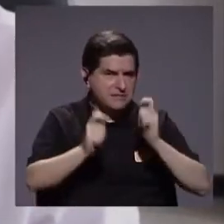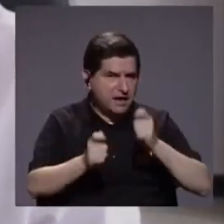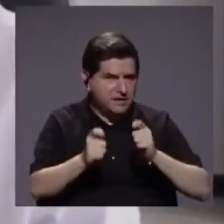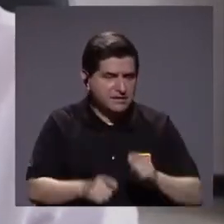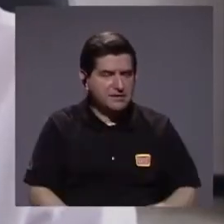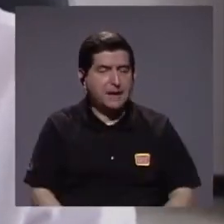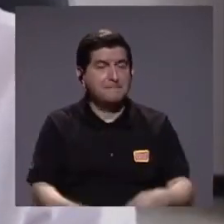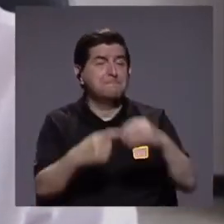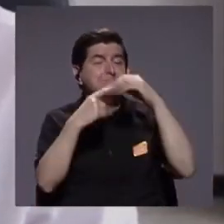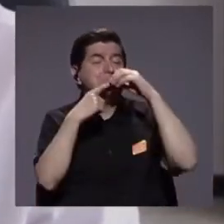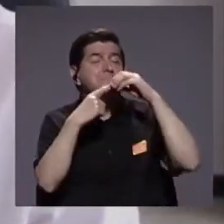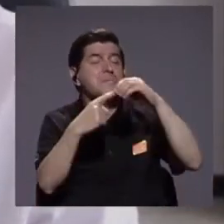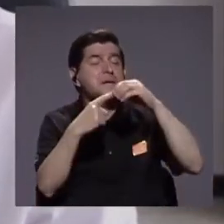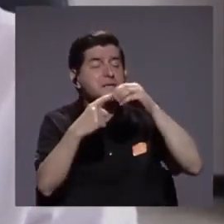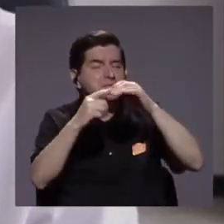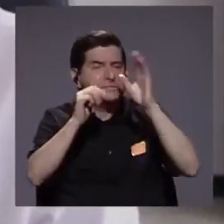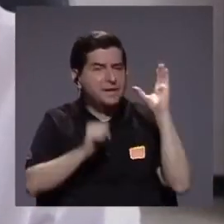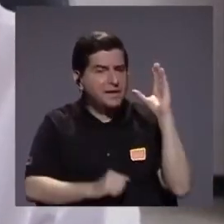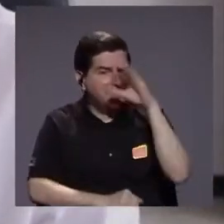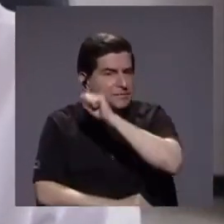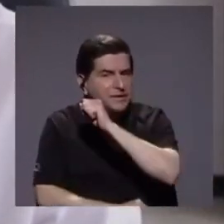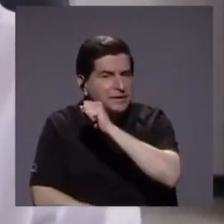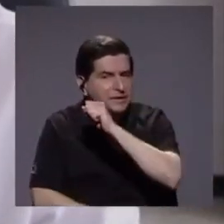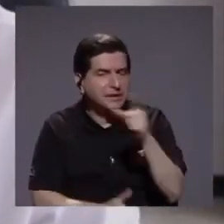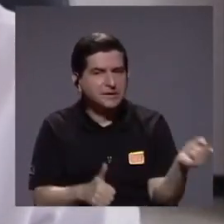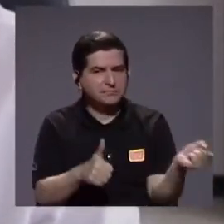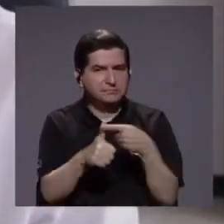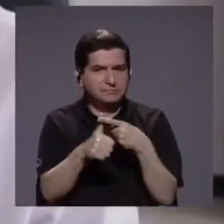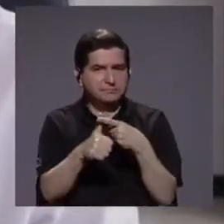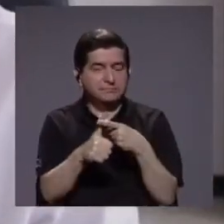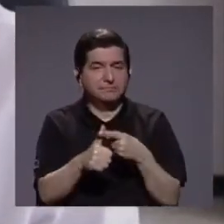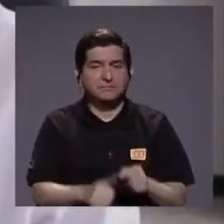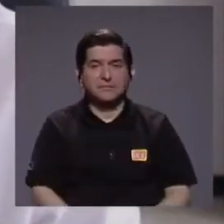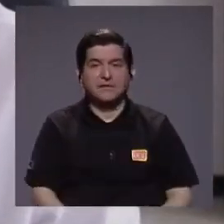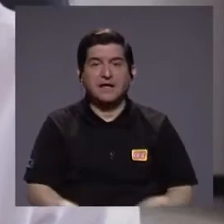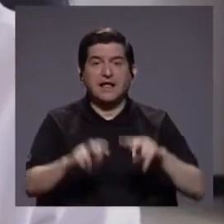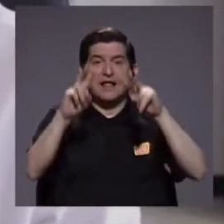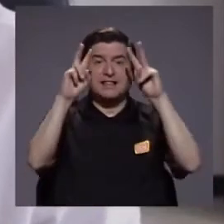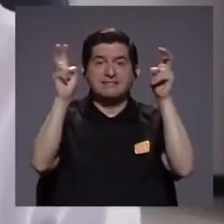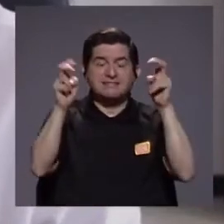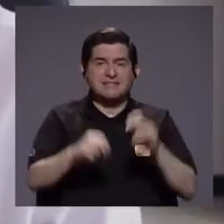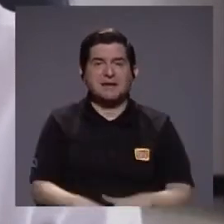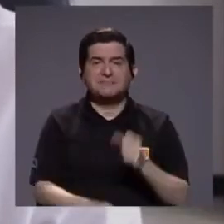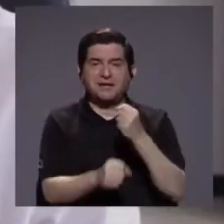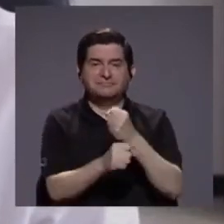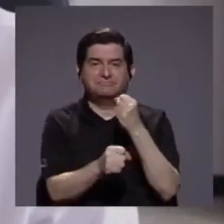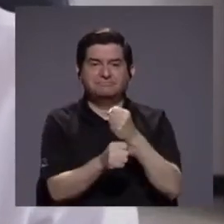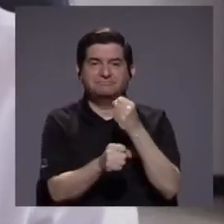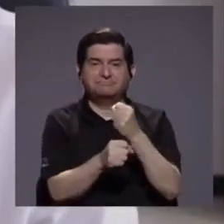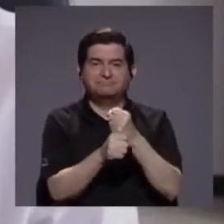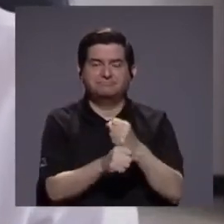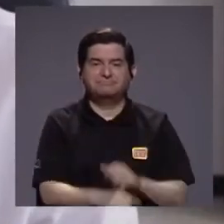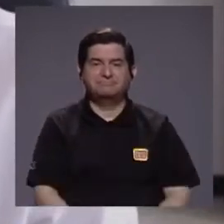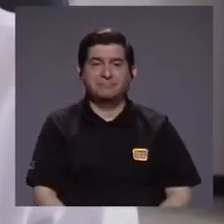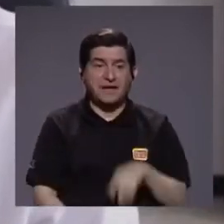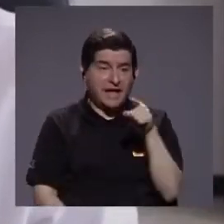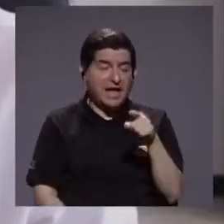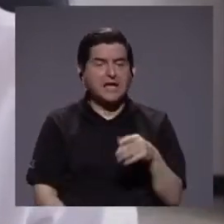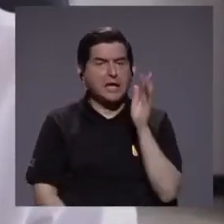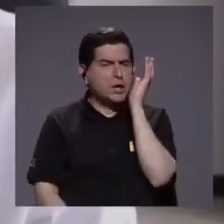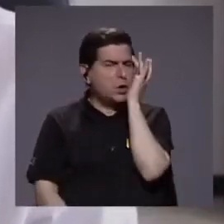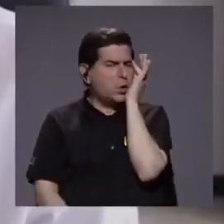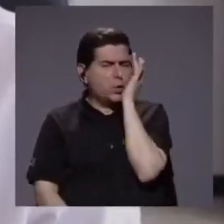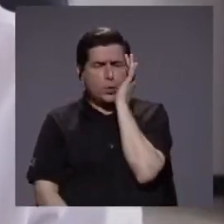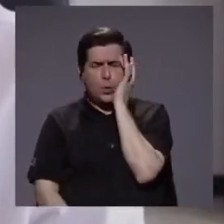problemáticas principales que hemos detectado, la primera, curiosamente, es el tema de la empleabilidad. Ese es un tema que